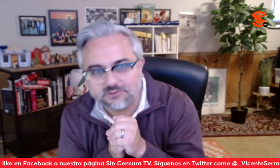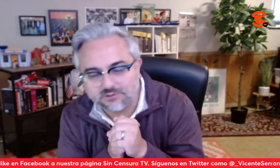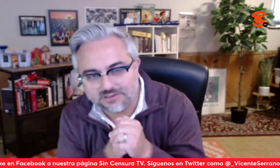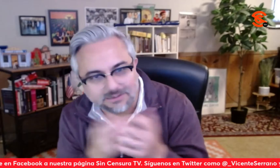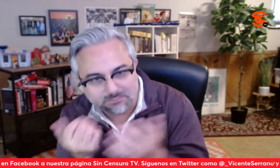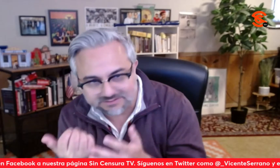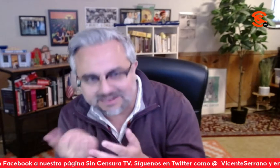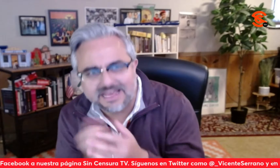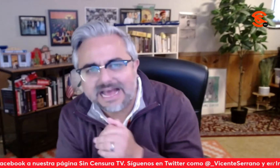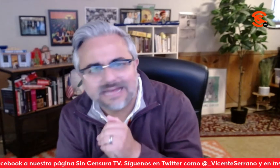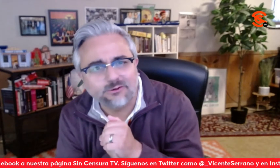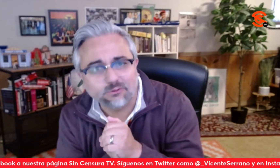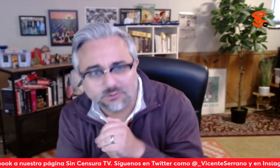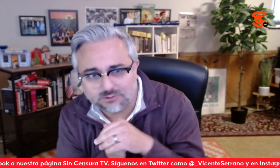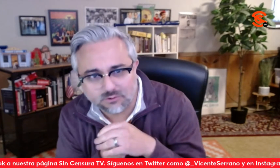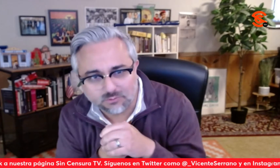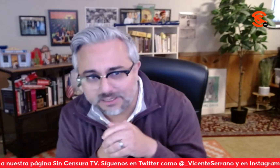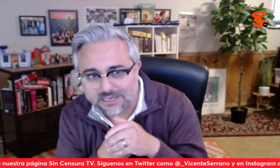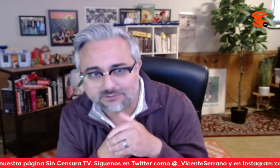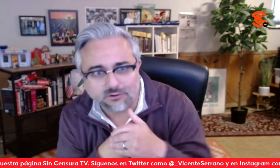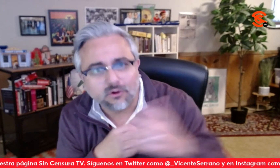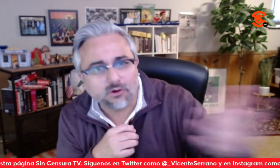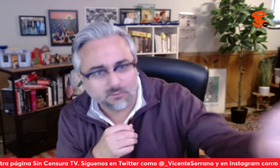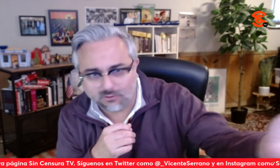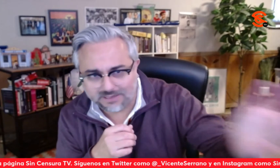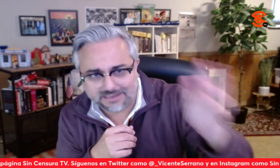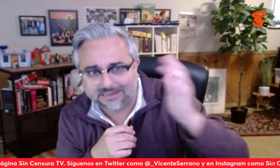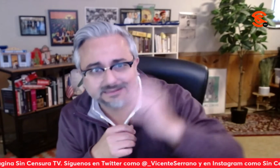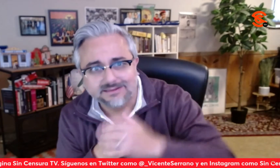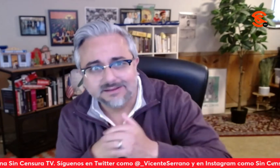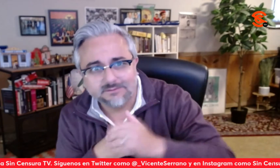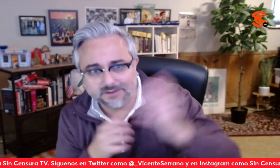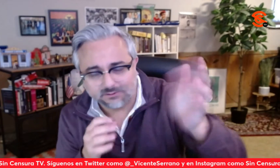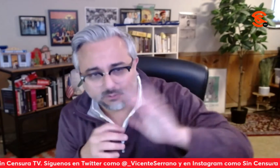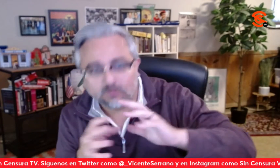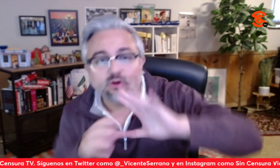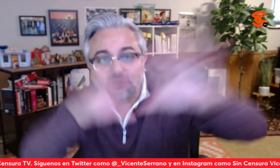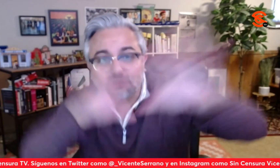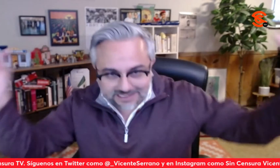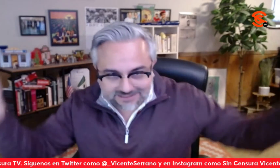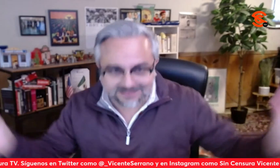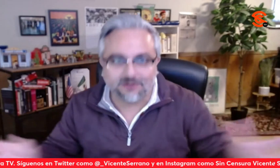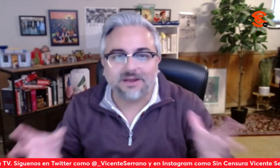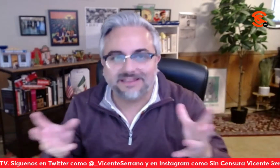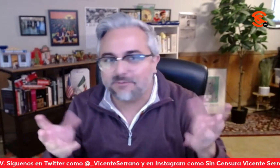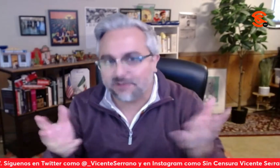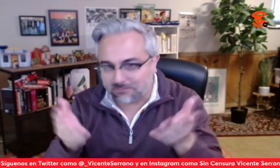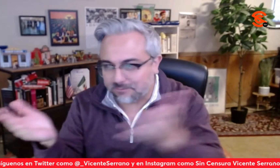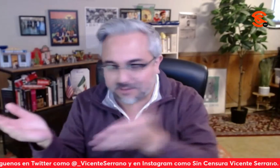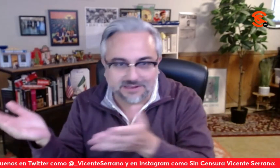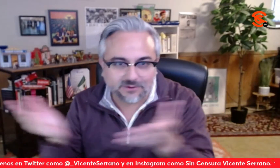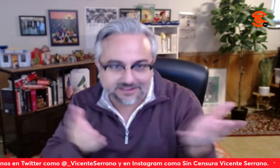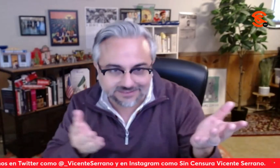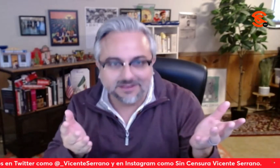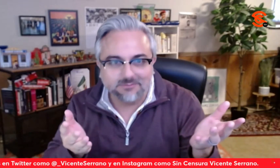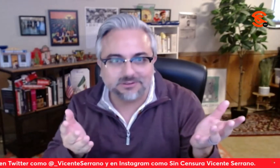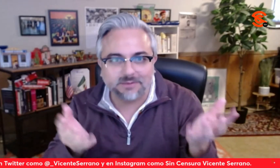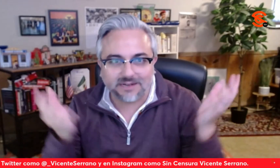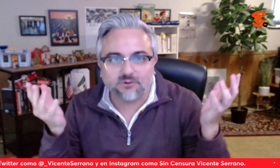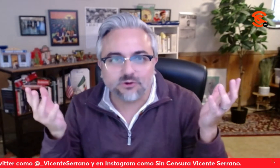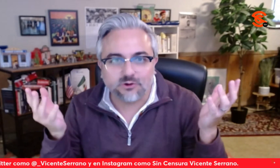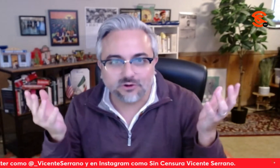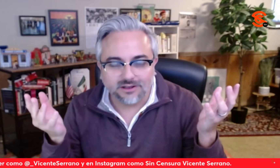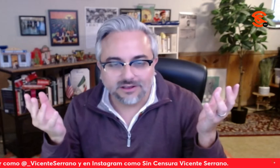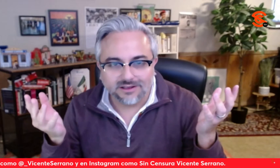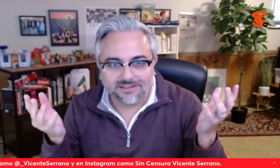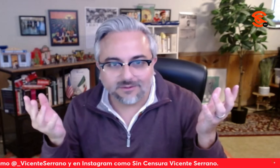mejores puestos en el empresariado, en los medios de comunicación, como Loret, o sea, como los Loret en lo general, porque el papá de Loret pues, también